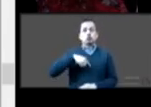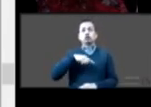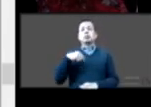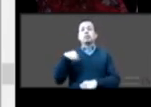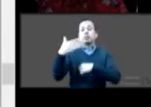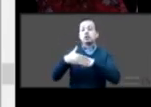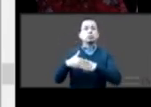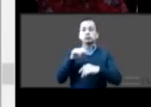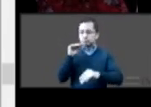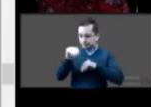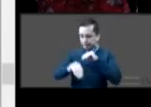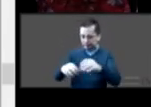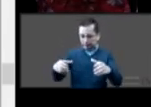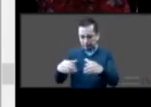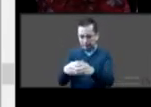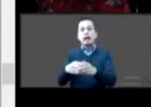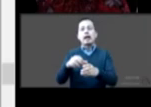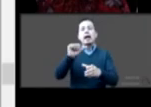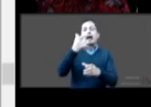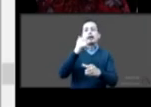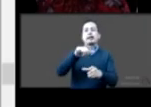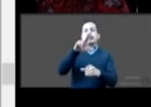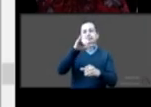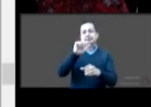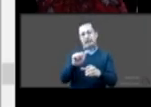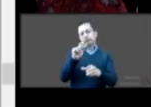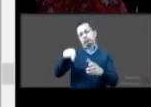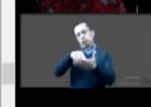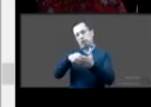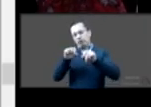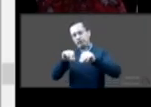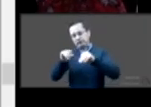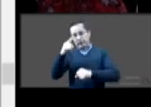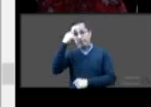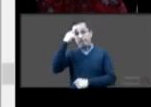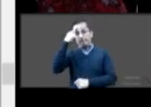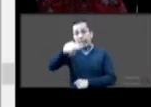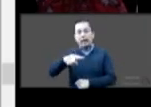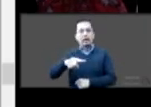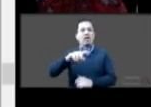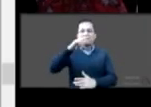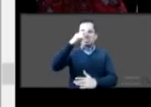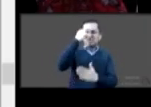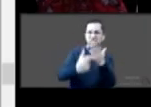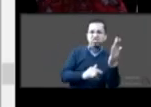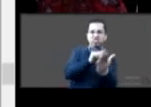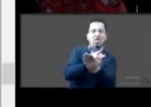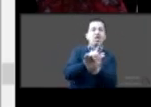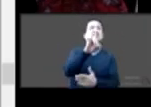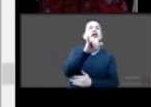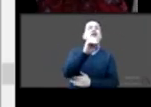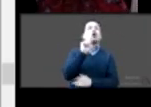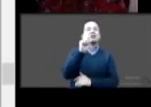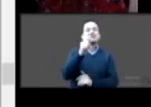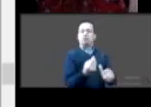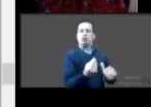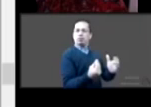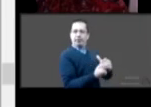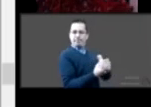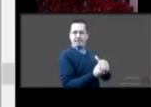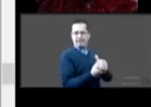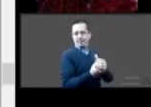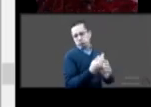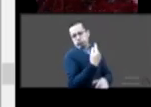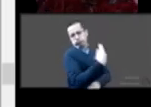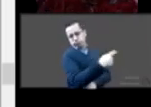de una agencia de investigación de delitos contra la intimidad, ¿no? Con unidades de